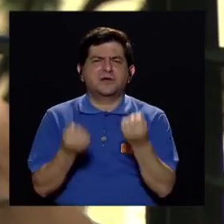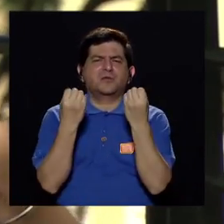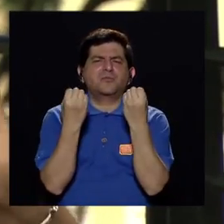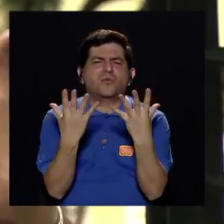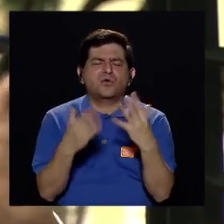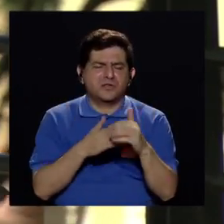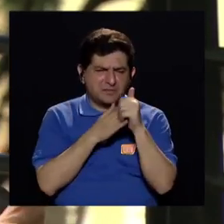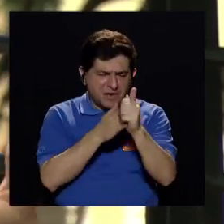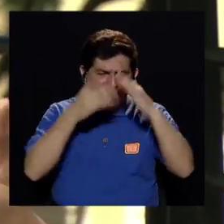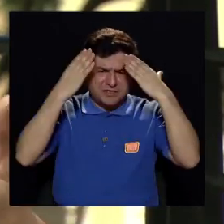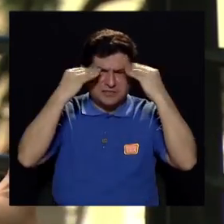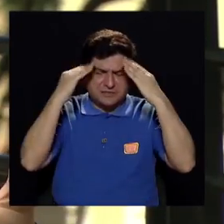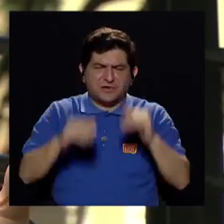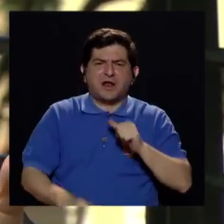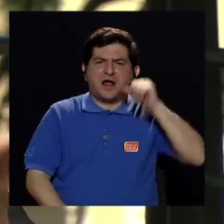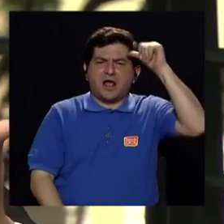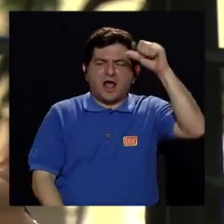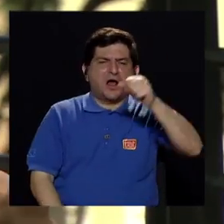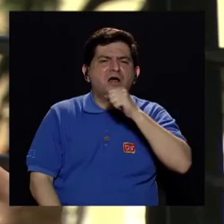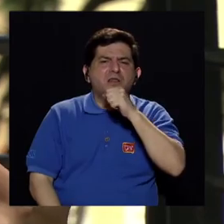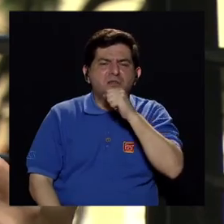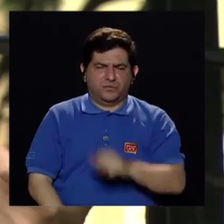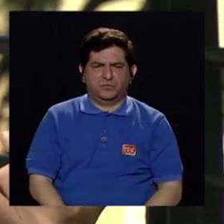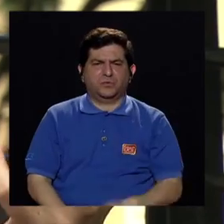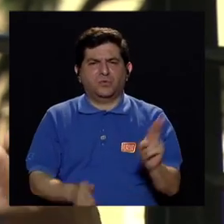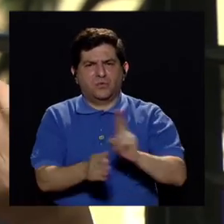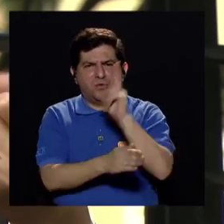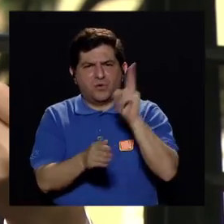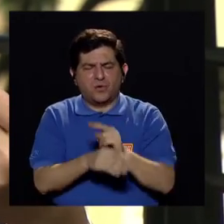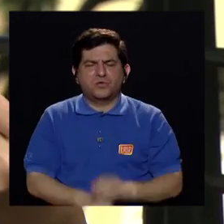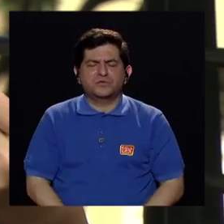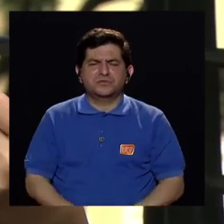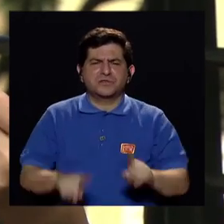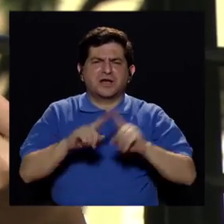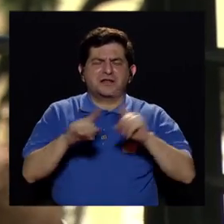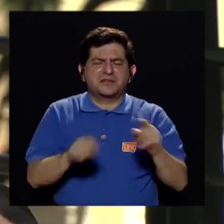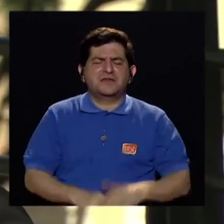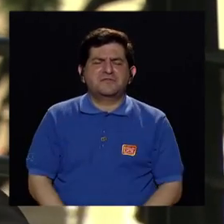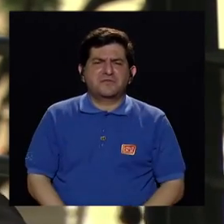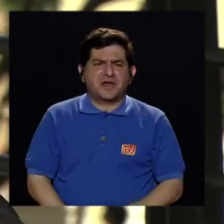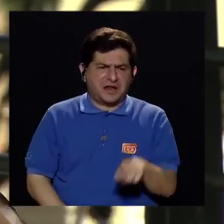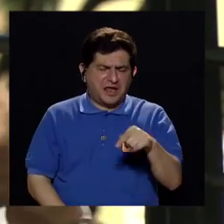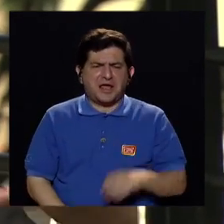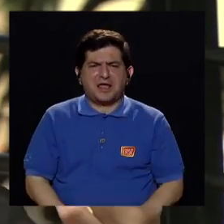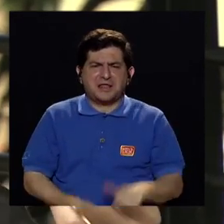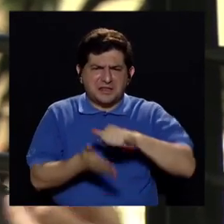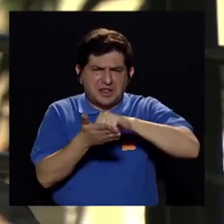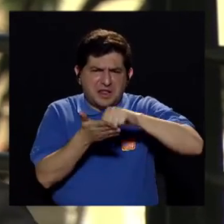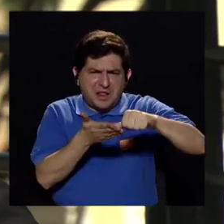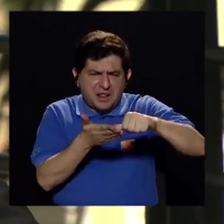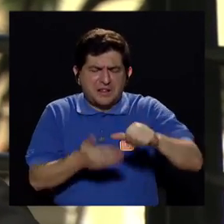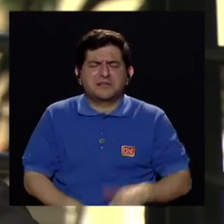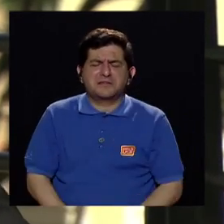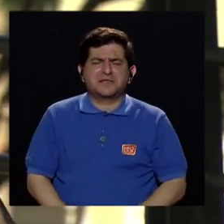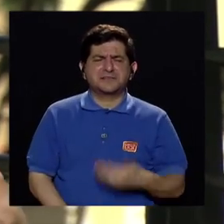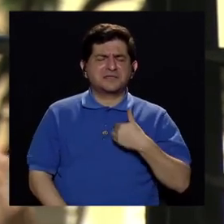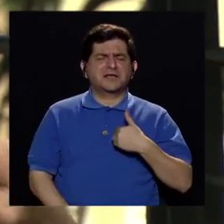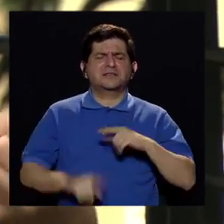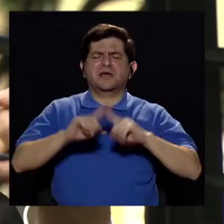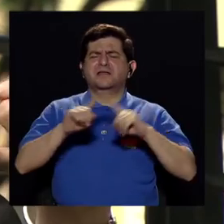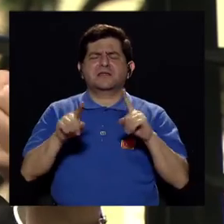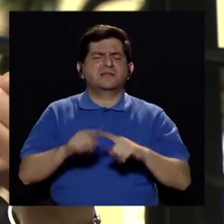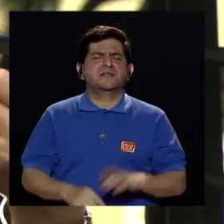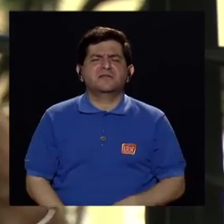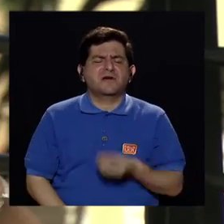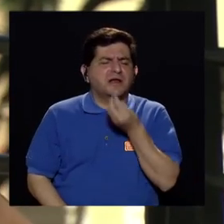mucha información para el adulto mayor. Podemos utilizar lubricantes de diferentes sabores, piña colada, cereza de pasión, que me